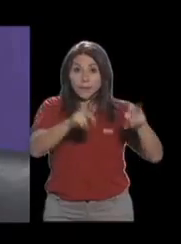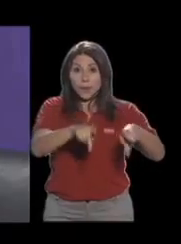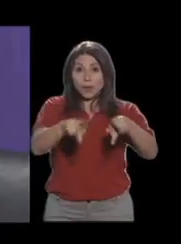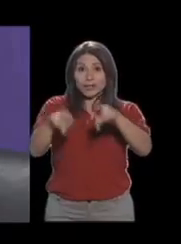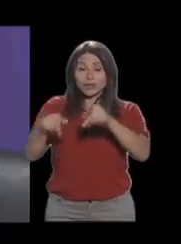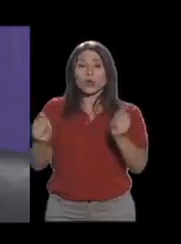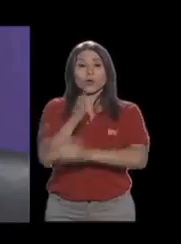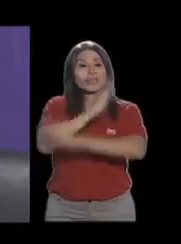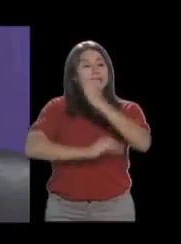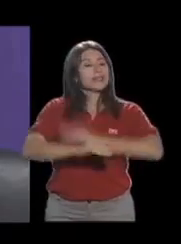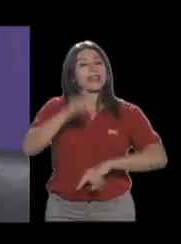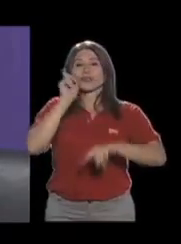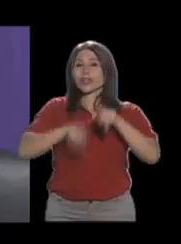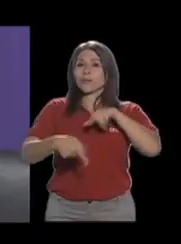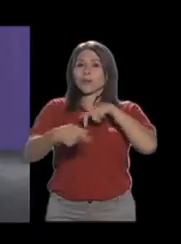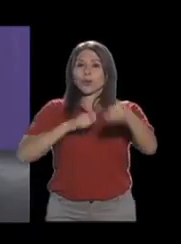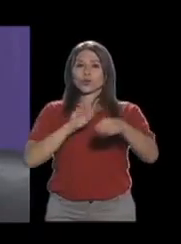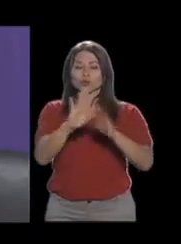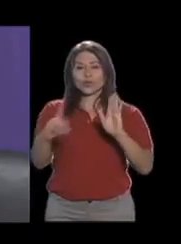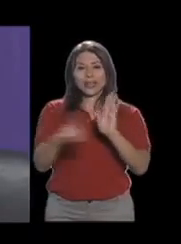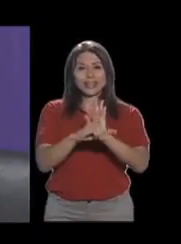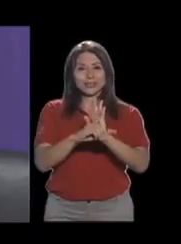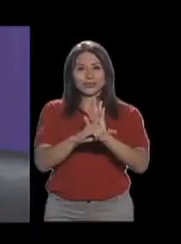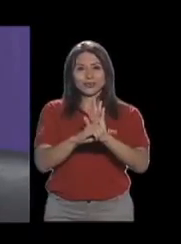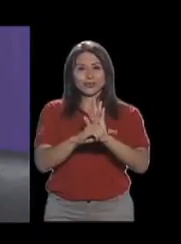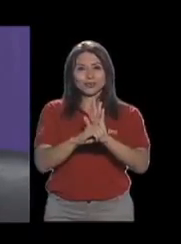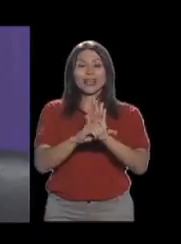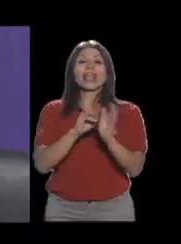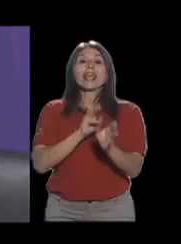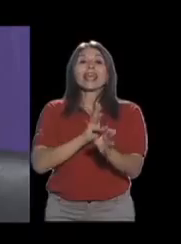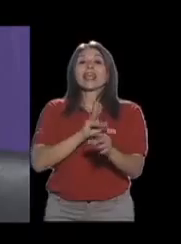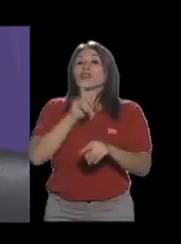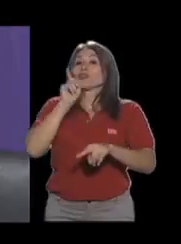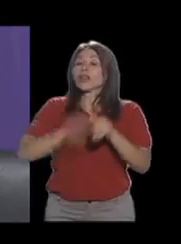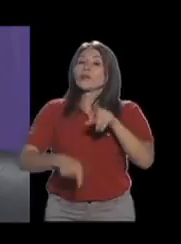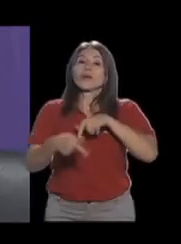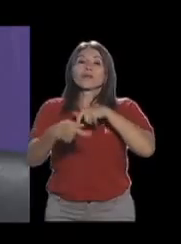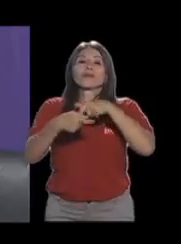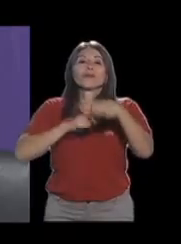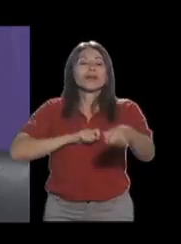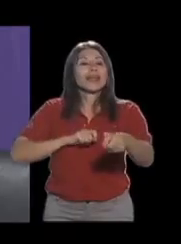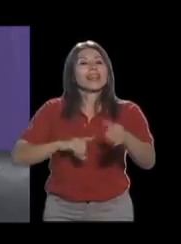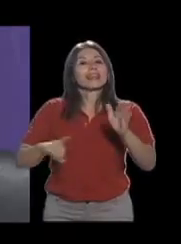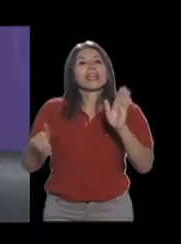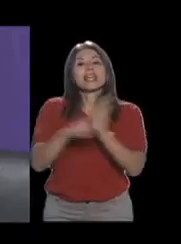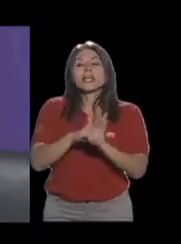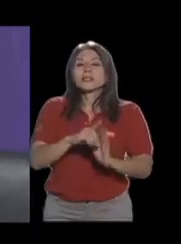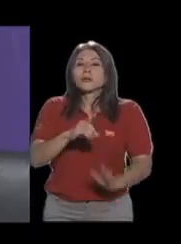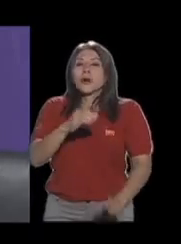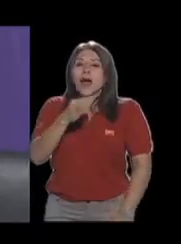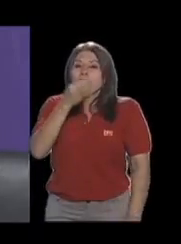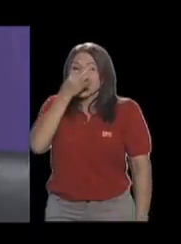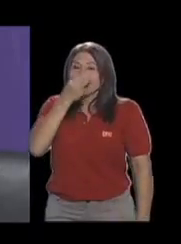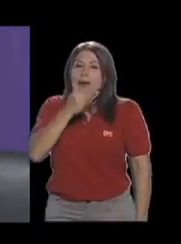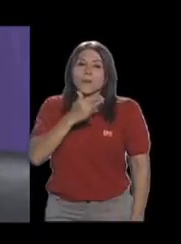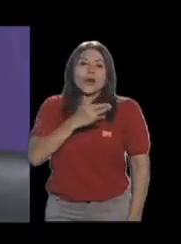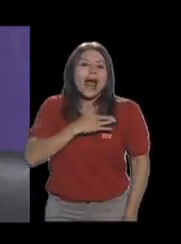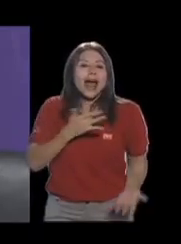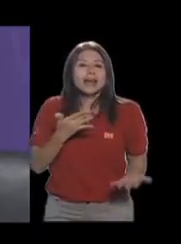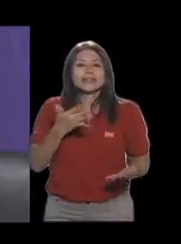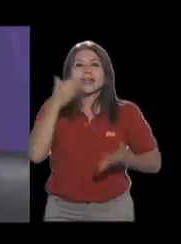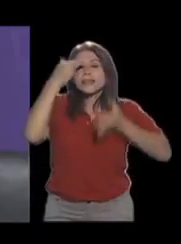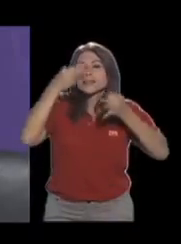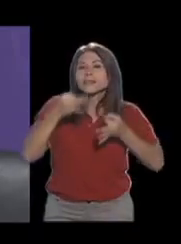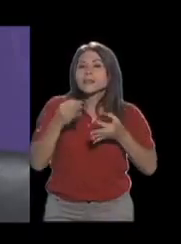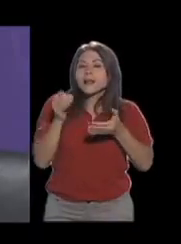pueden violentar sus derechos, incluido el derecho a enamorarse, a decidir casarse, a tener